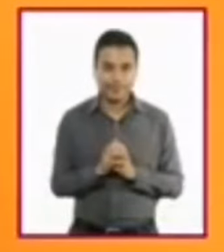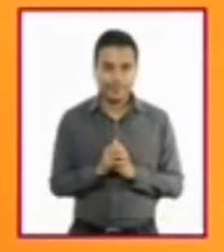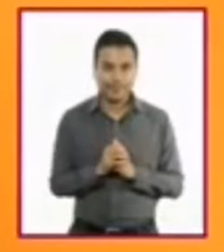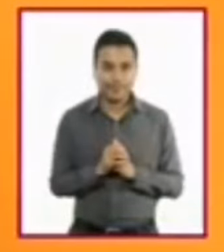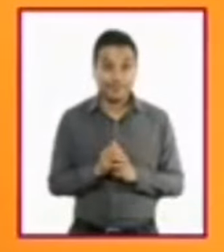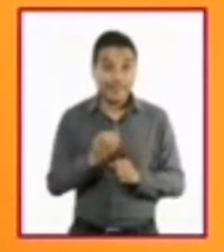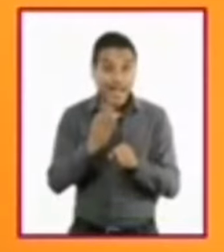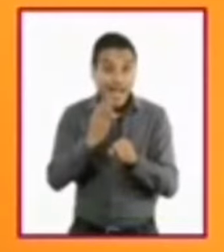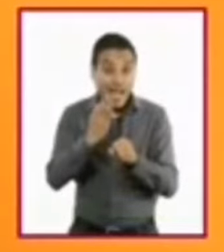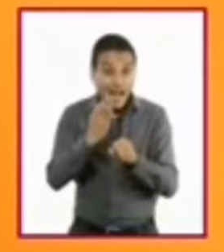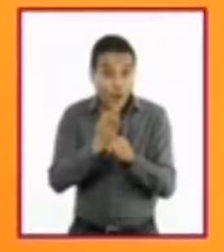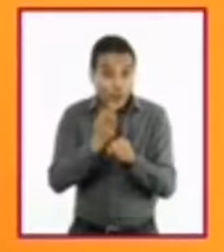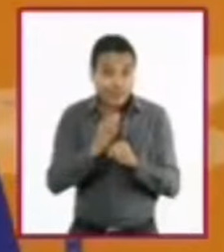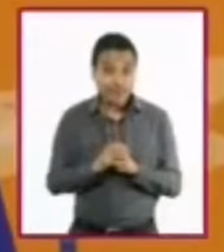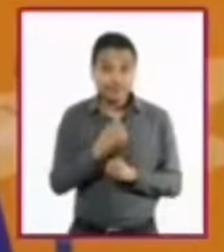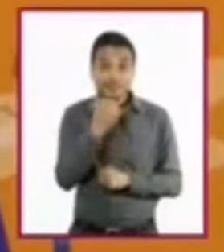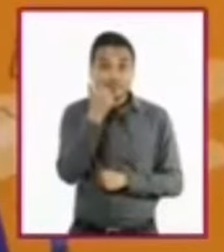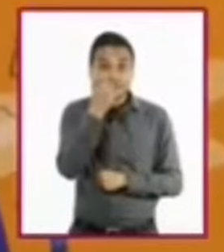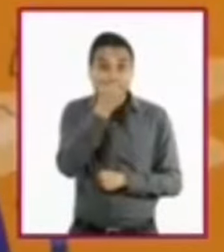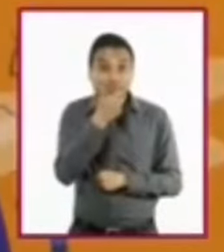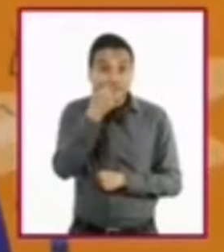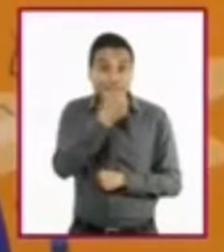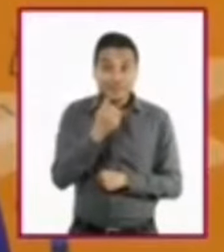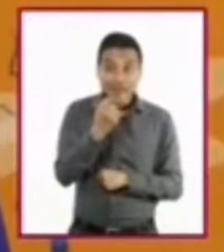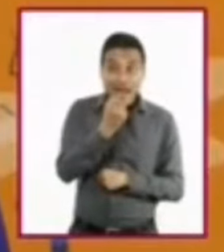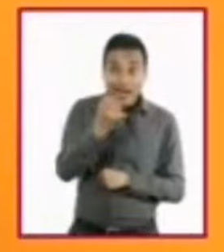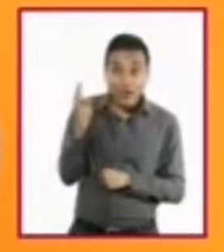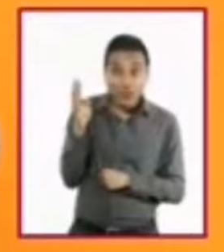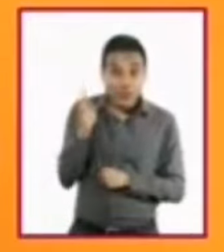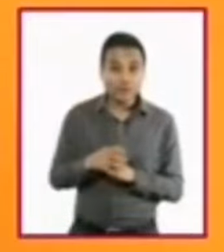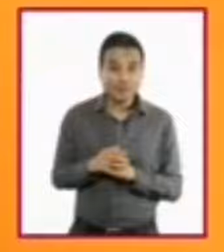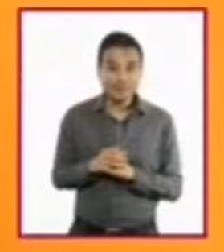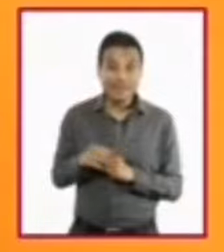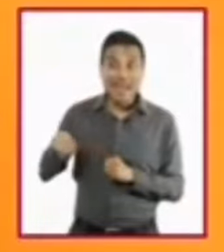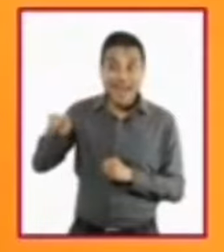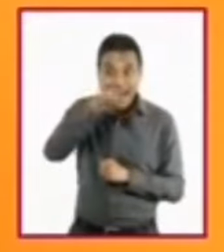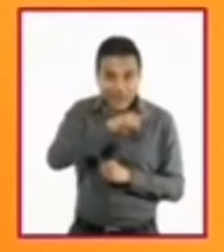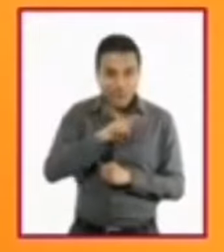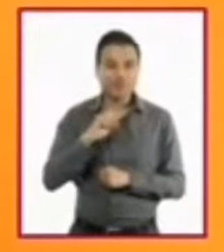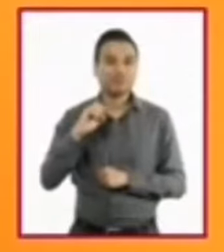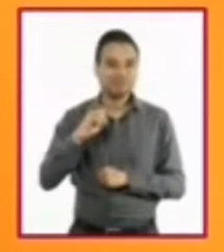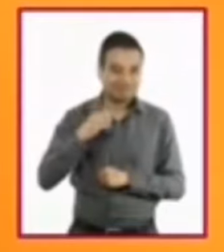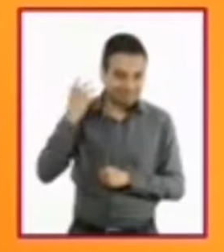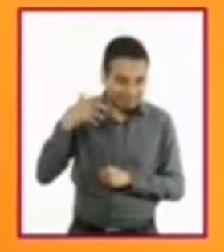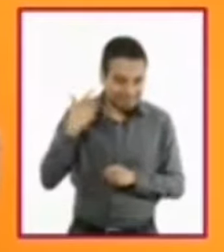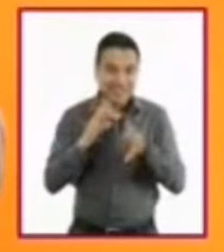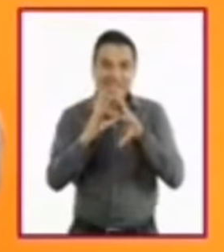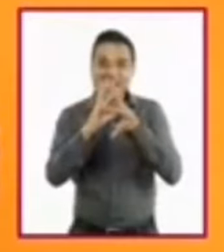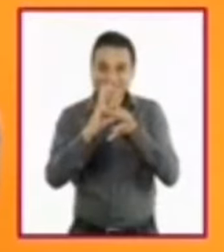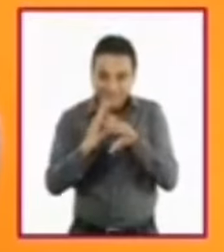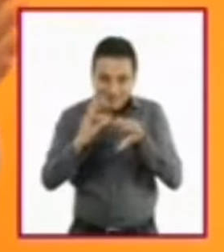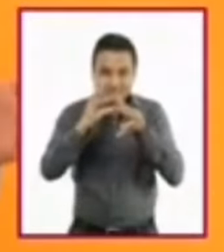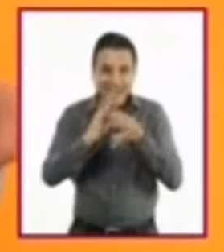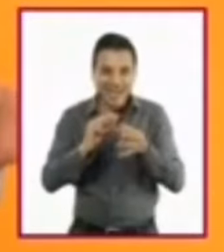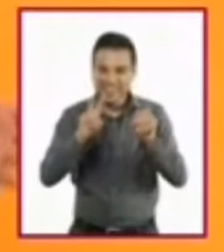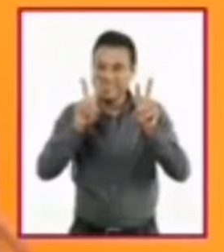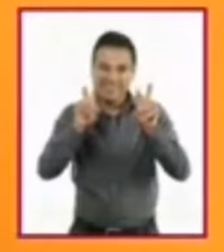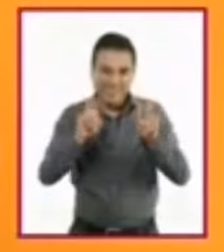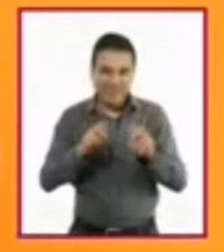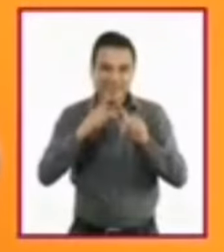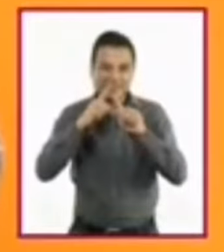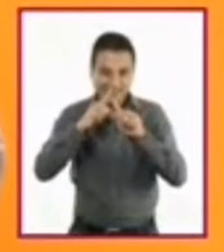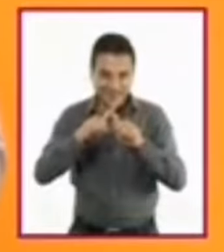ocasión, algunas y algunos estudiantes, como ustedes, serán los que expongan ciertos elementos para que todas y